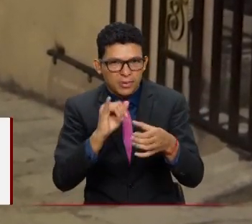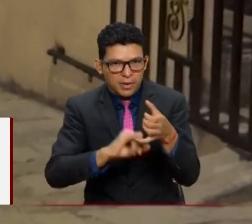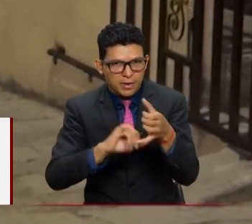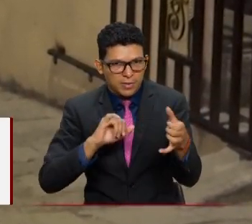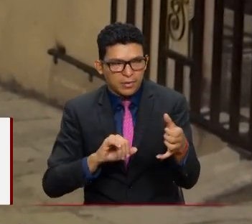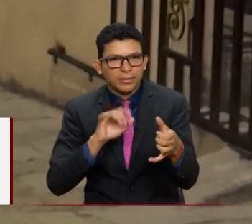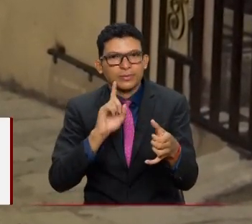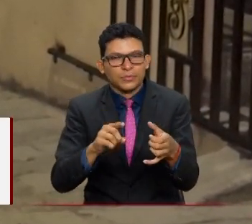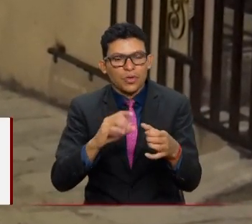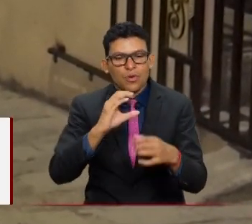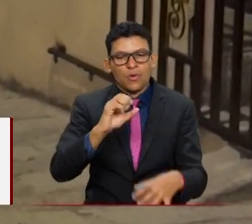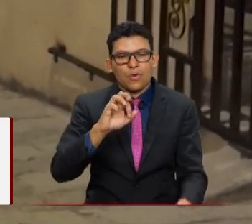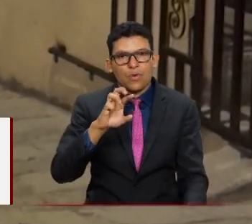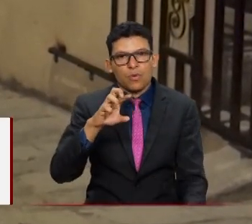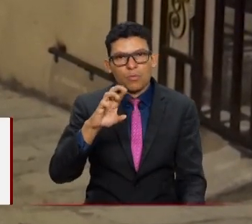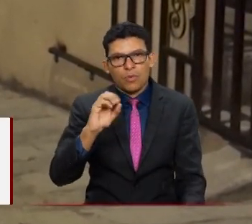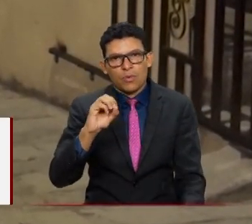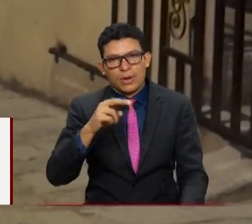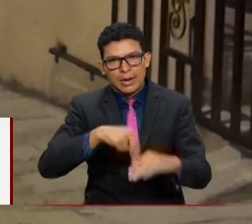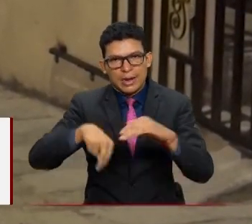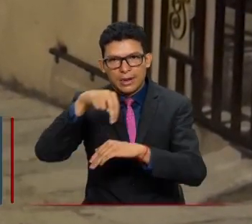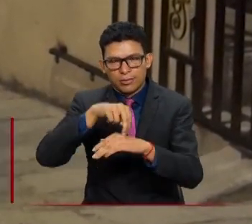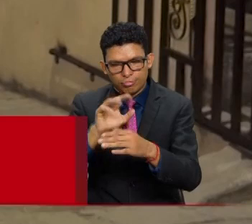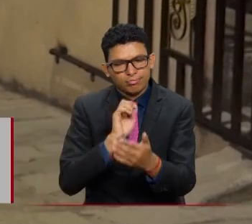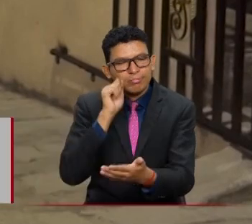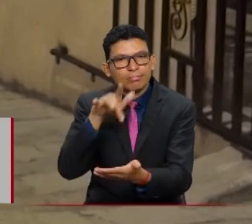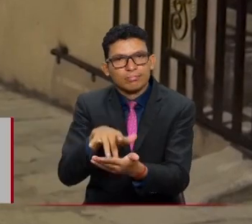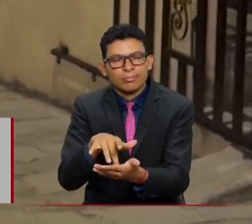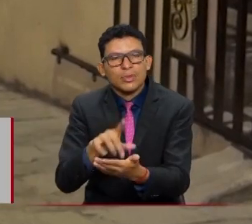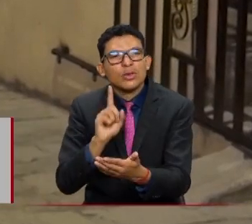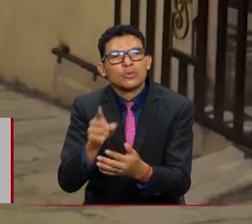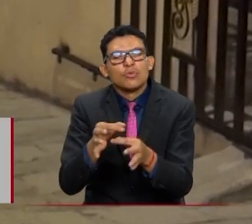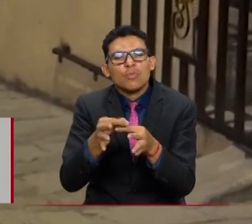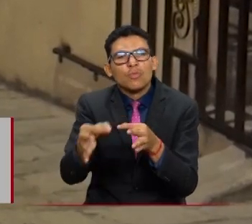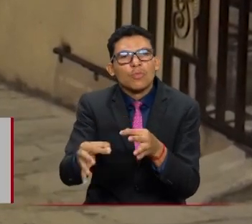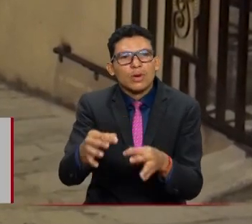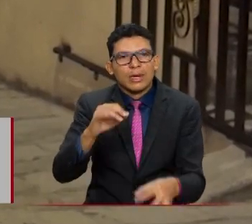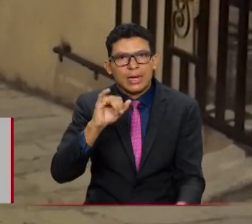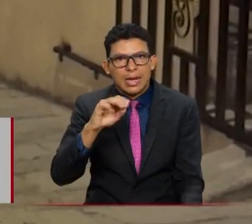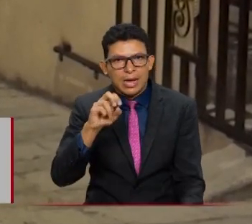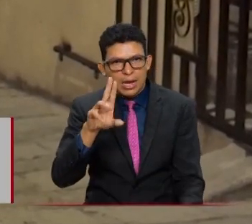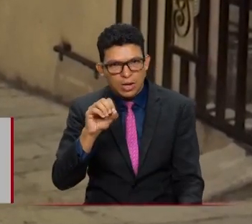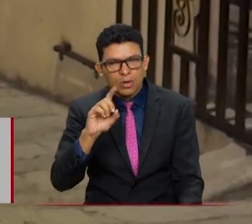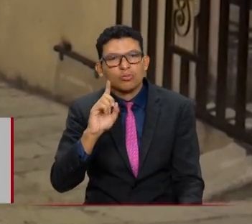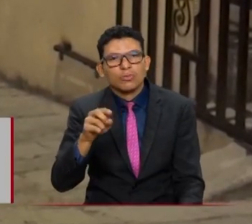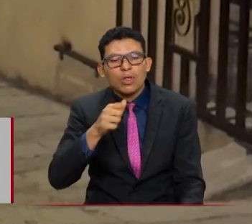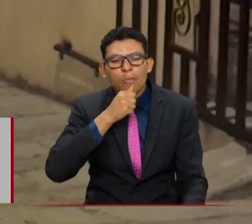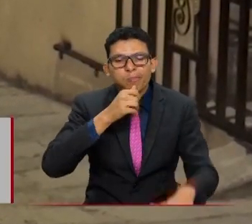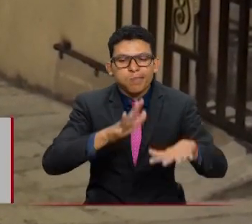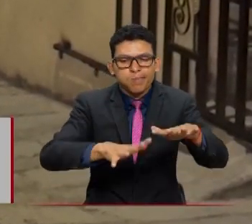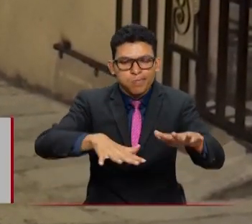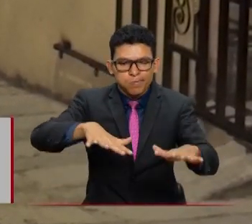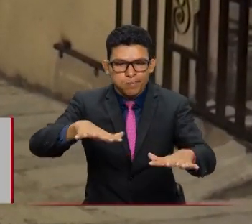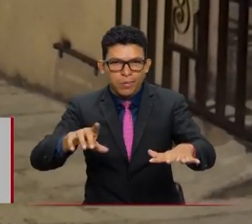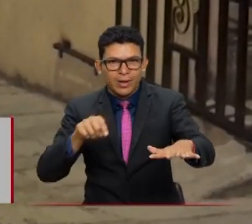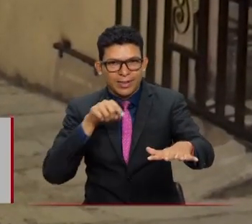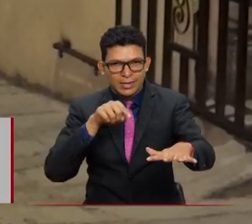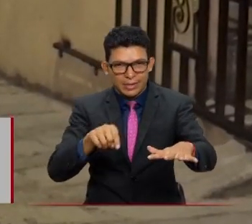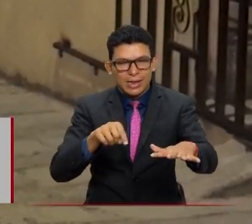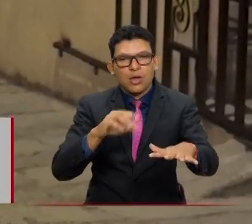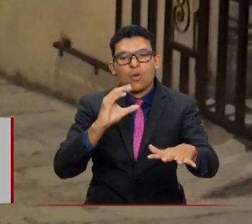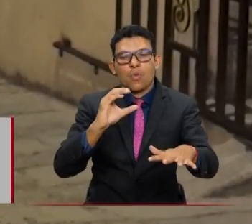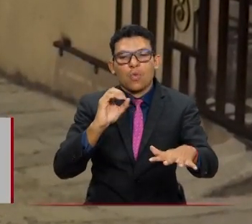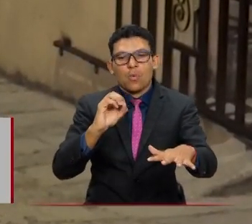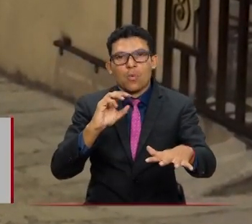Nariño, Corpo Nariño, hicieron presencia en el corregimiento del Encano, específicamente en el Humedal Ranzar y la Laguna de la